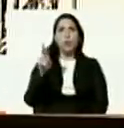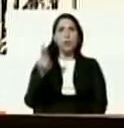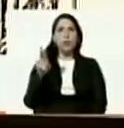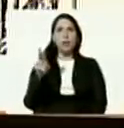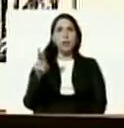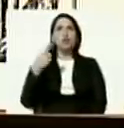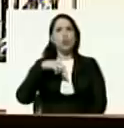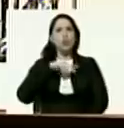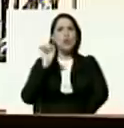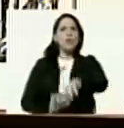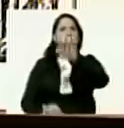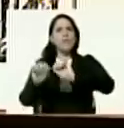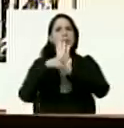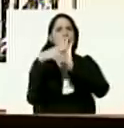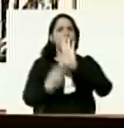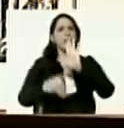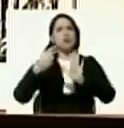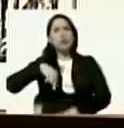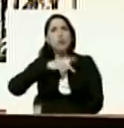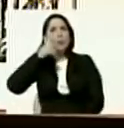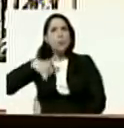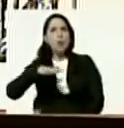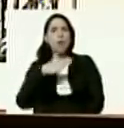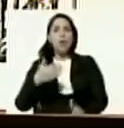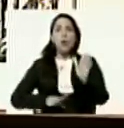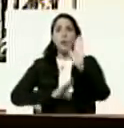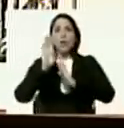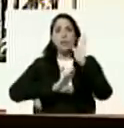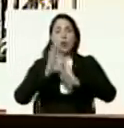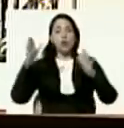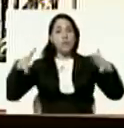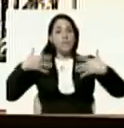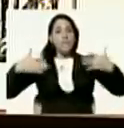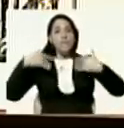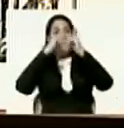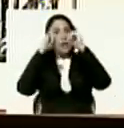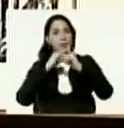Estamos defendiendo el derecho de nuestro pueblo al desarrollo y a la felicidad.